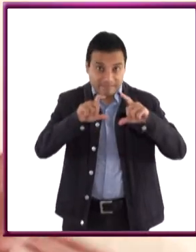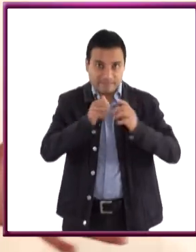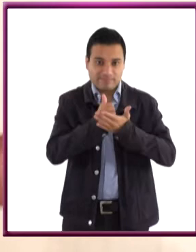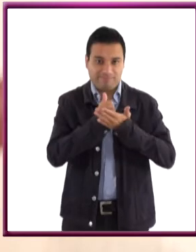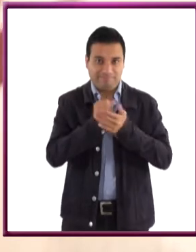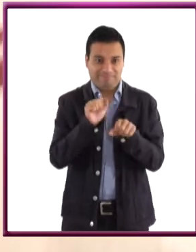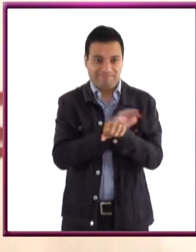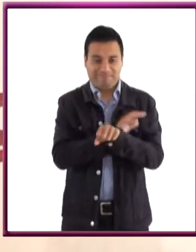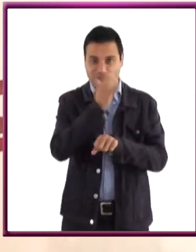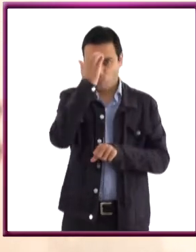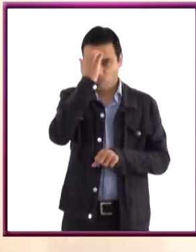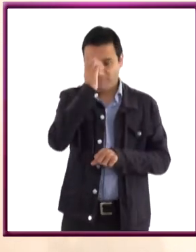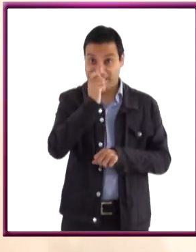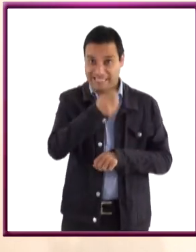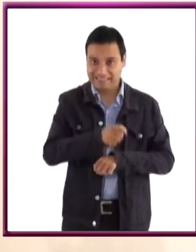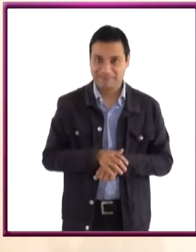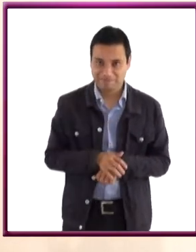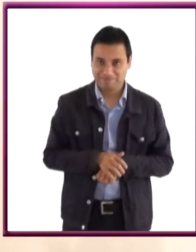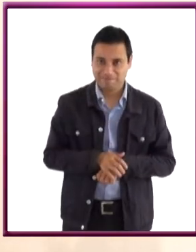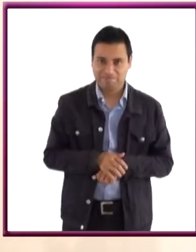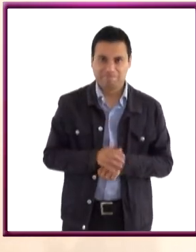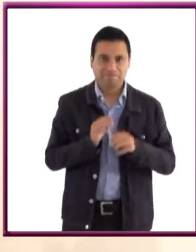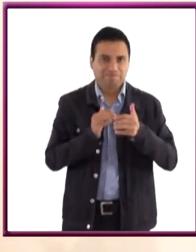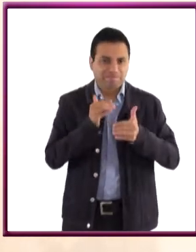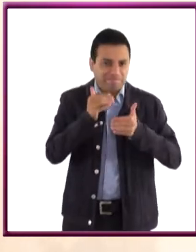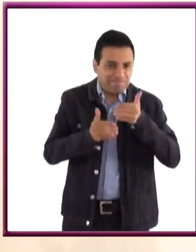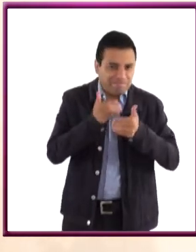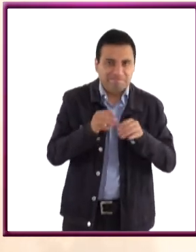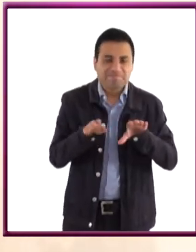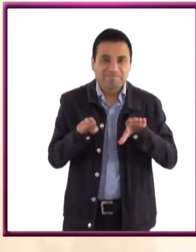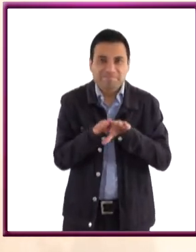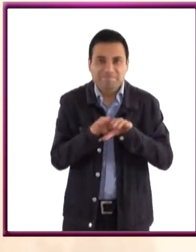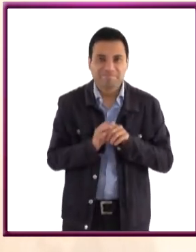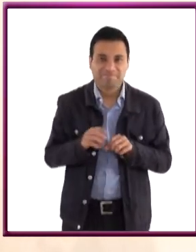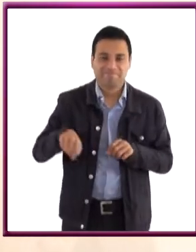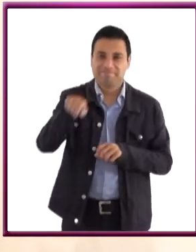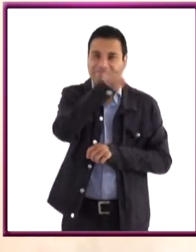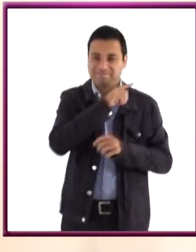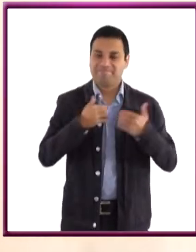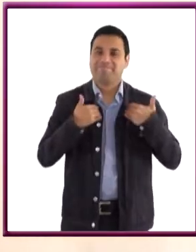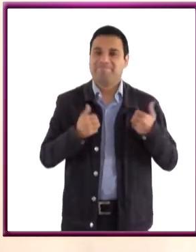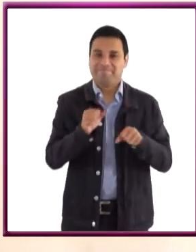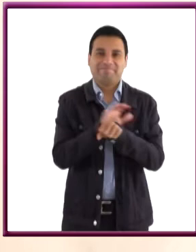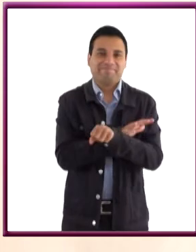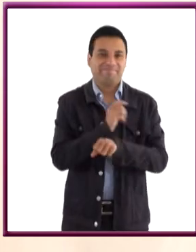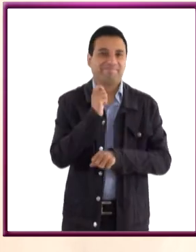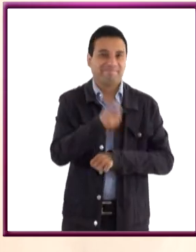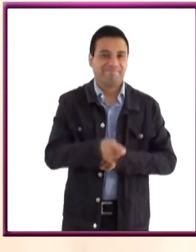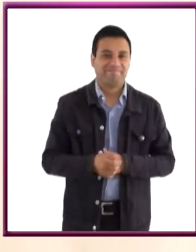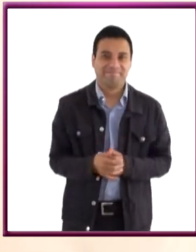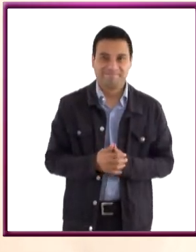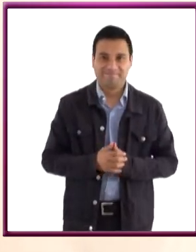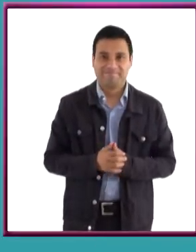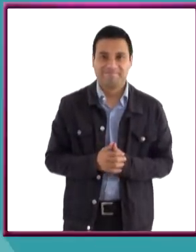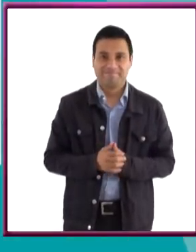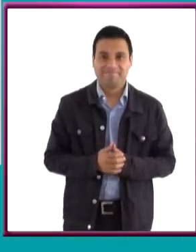las emociones en nuestro cerebro y conocer más sobre sus procesos nos ayudará a entender un poco mejor las emociones que